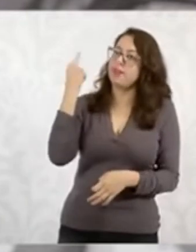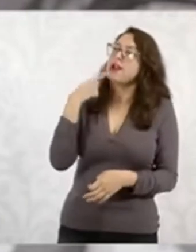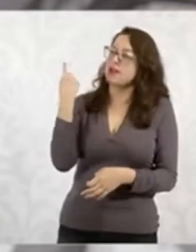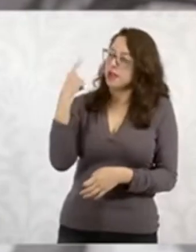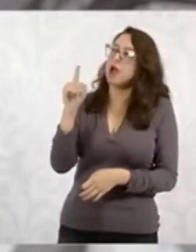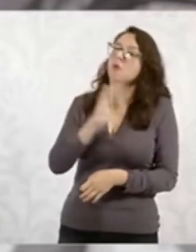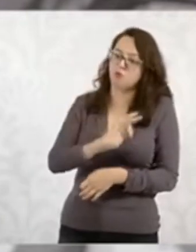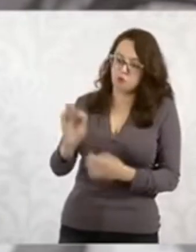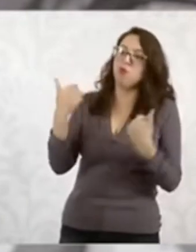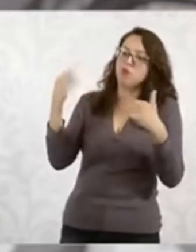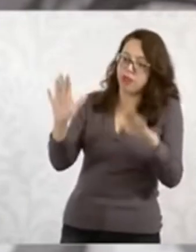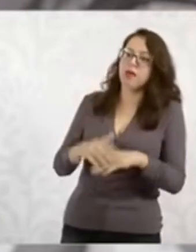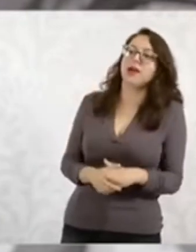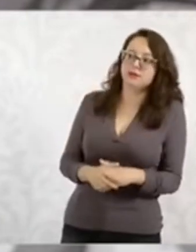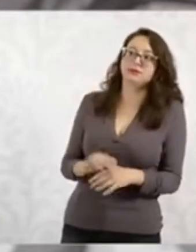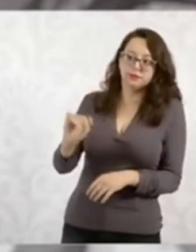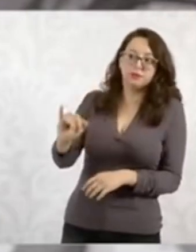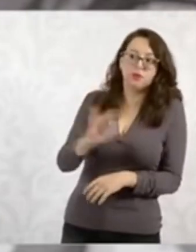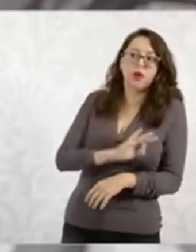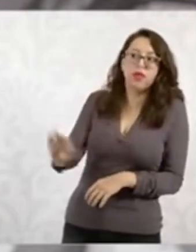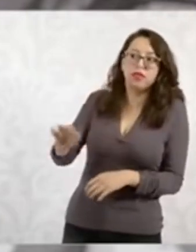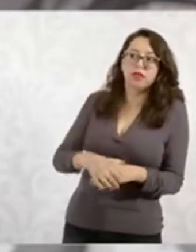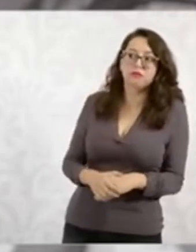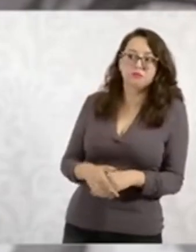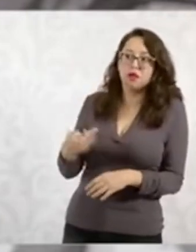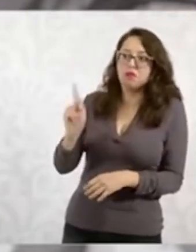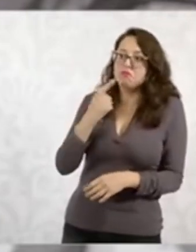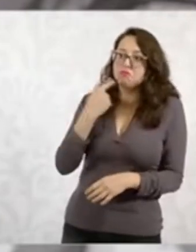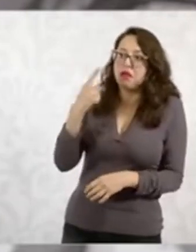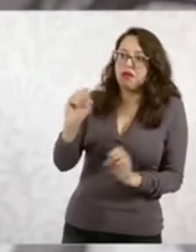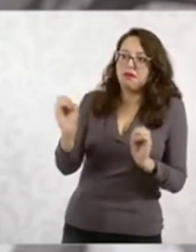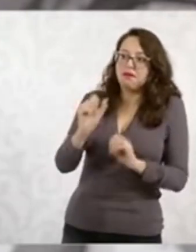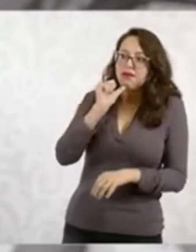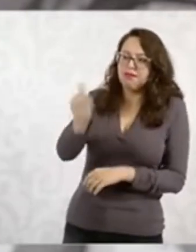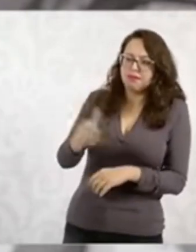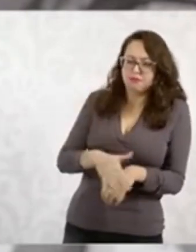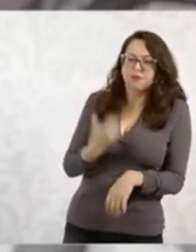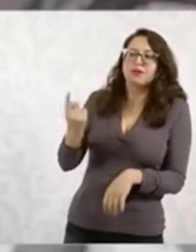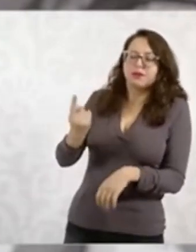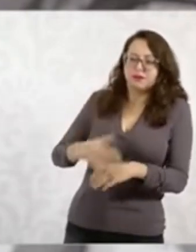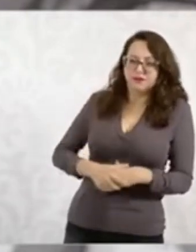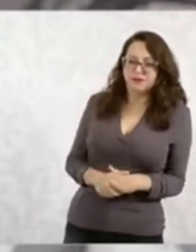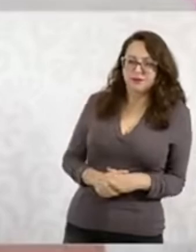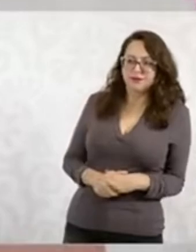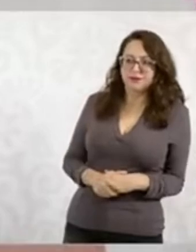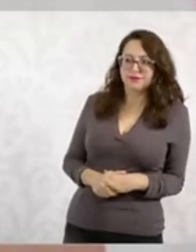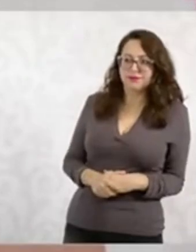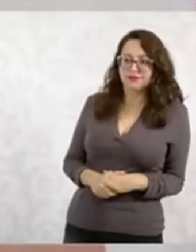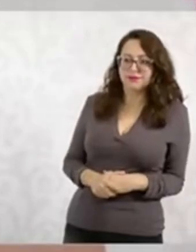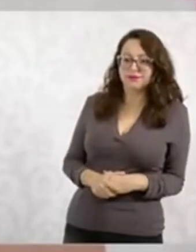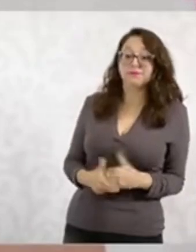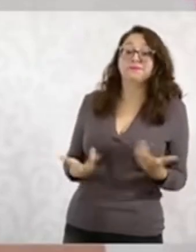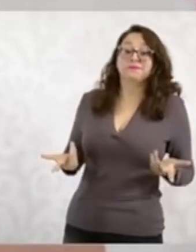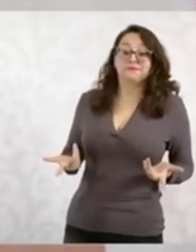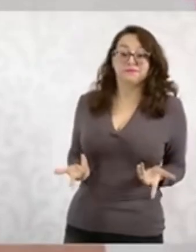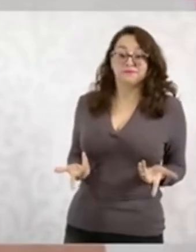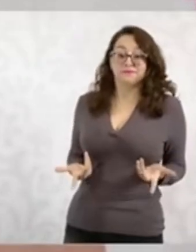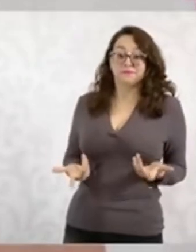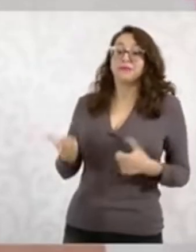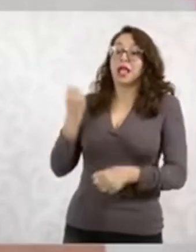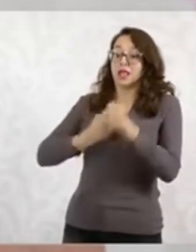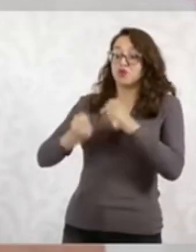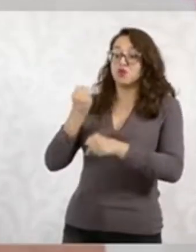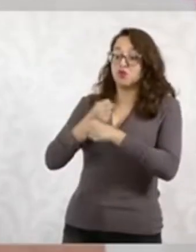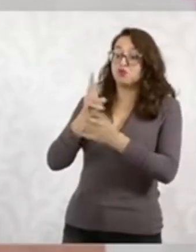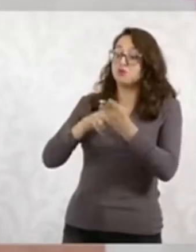Tribunal Electoral Federal. No se presentó. Entonces, esa elección de 2021